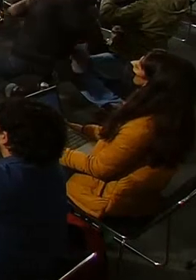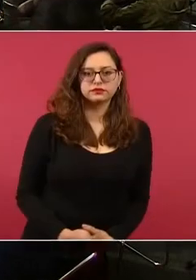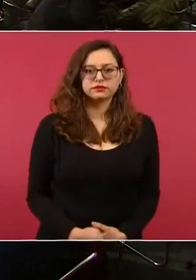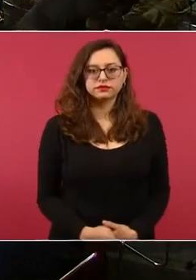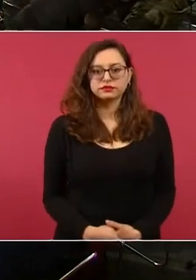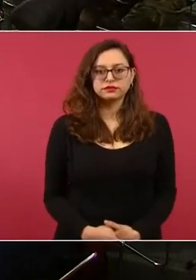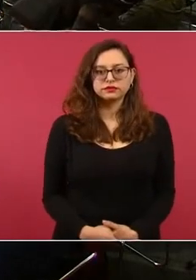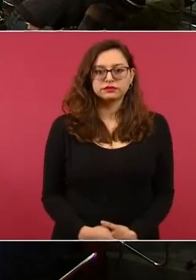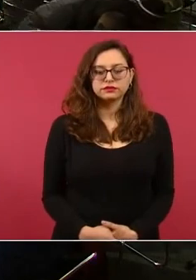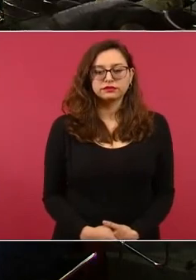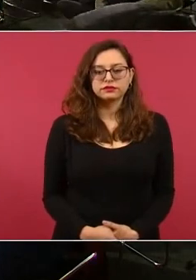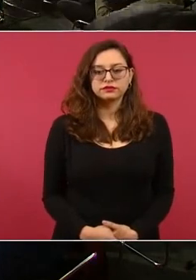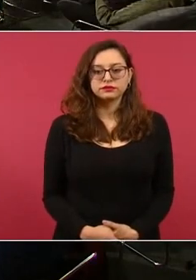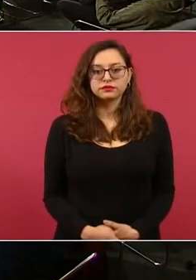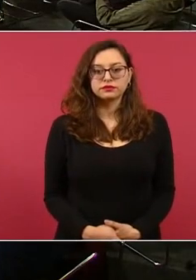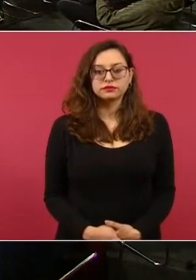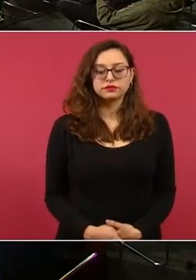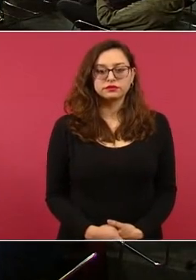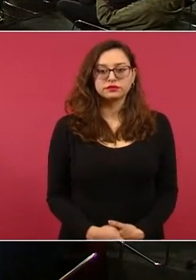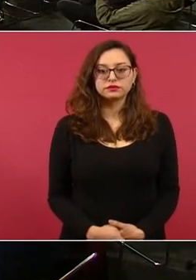Pero